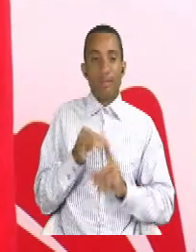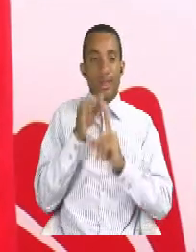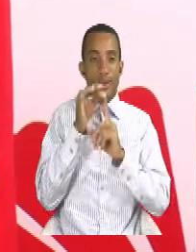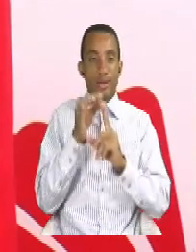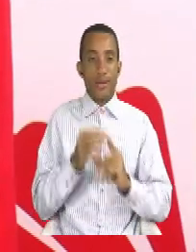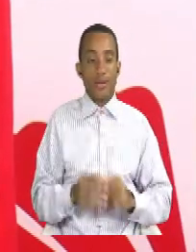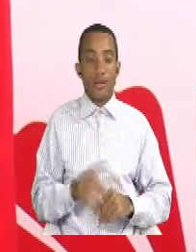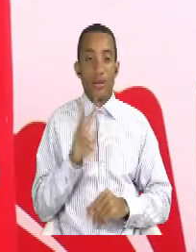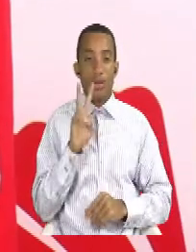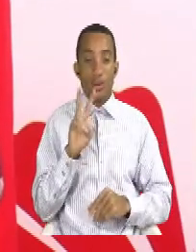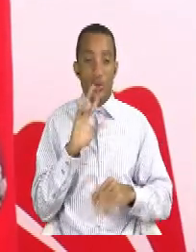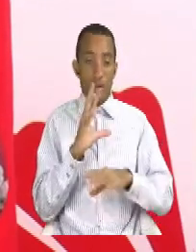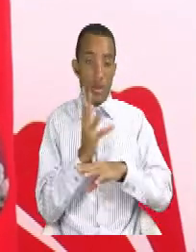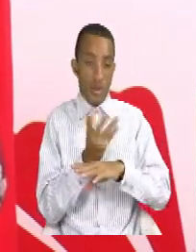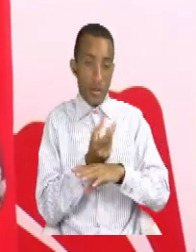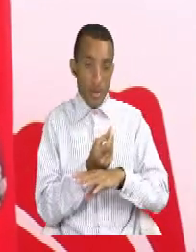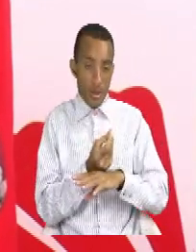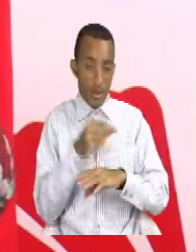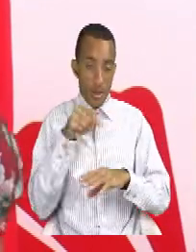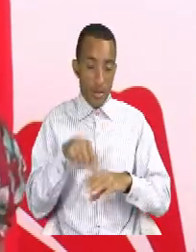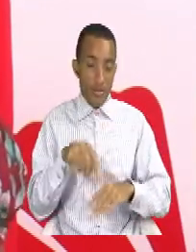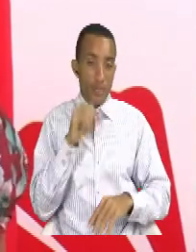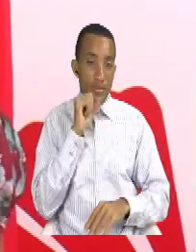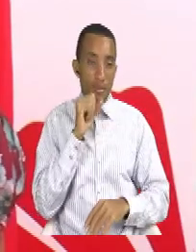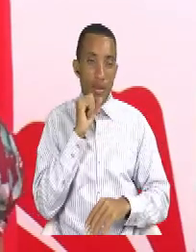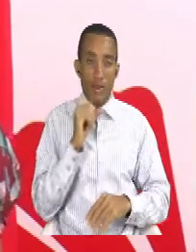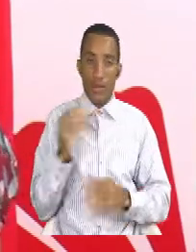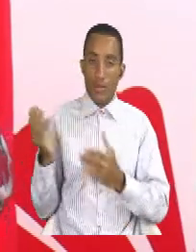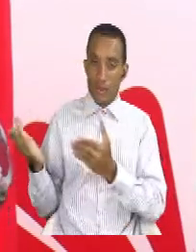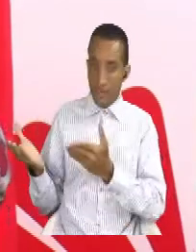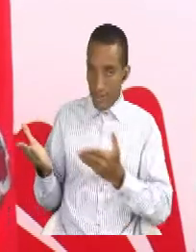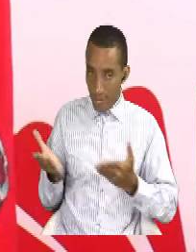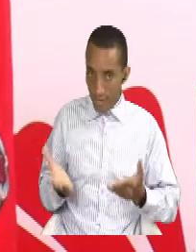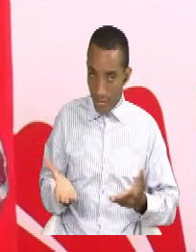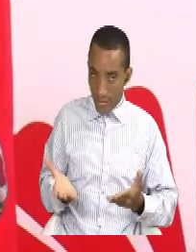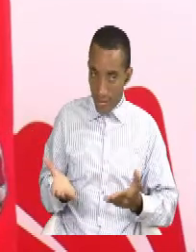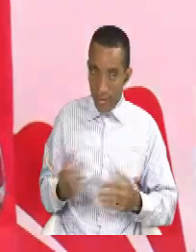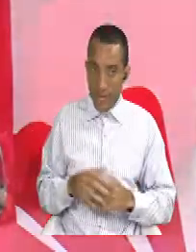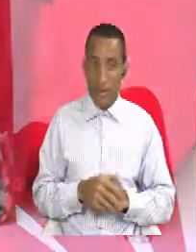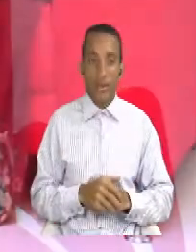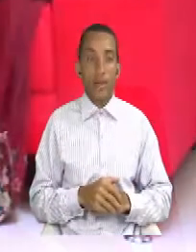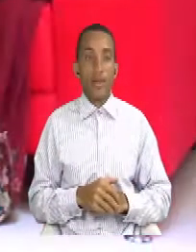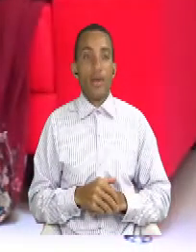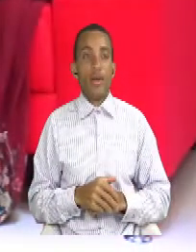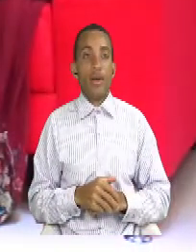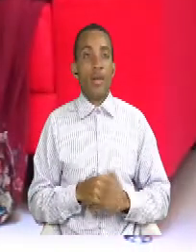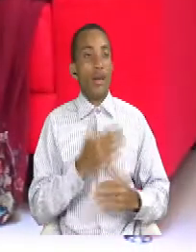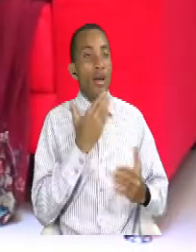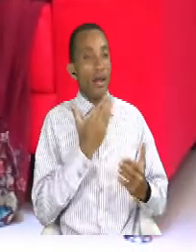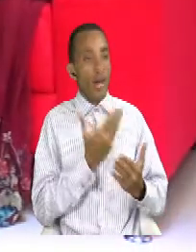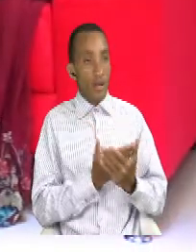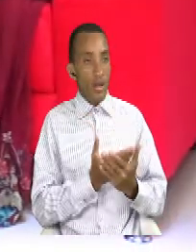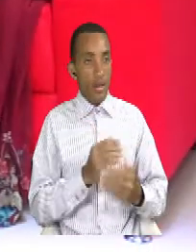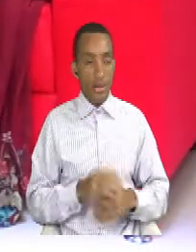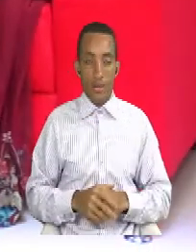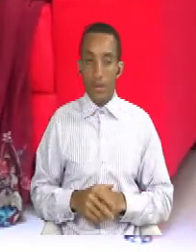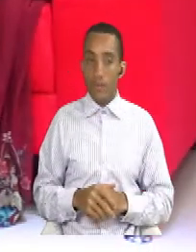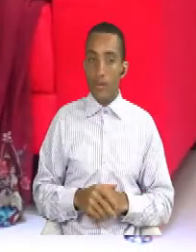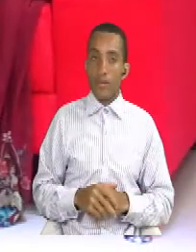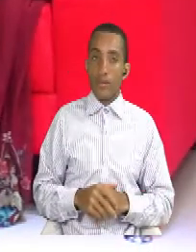dos artistas barranqueños. Bienvenidos, muchachos, a nuestro programa. Gracias. Muchas gracias, Kiara. Ellos están aquí